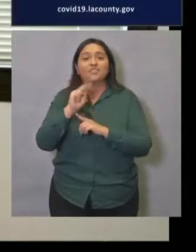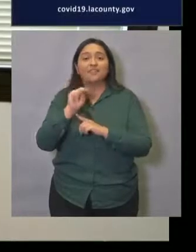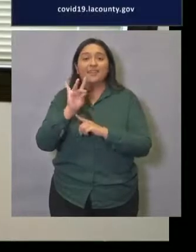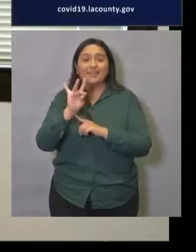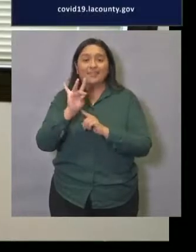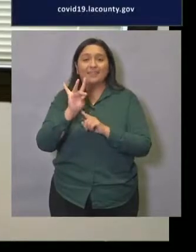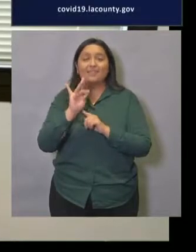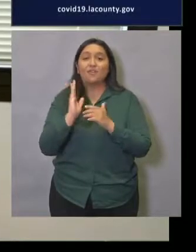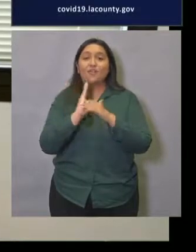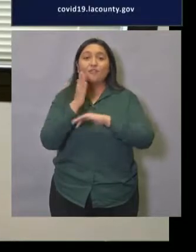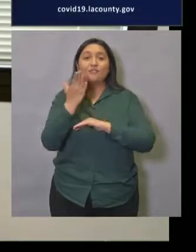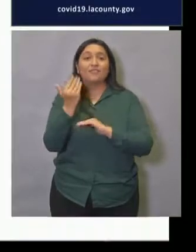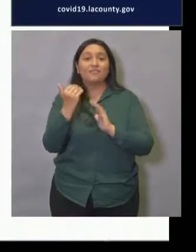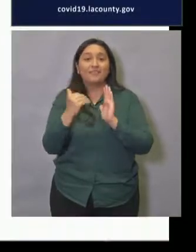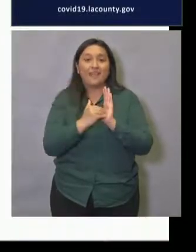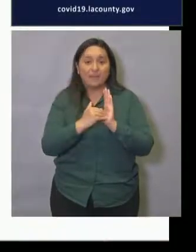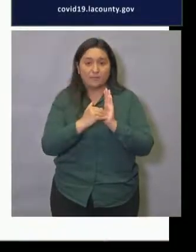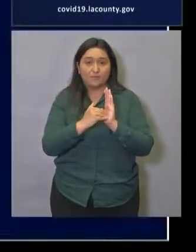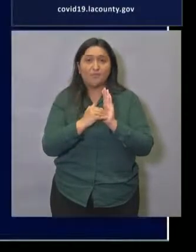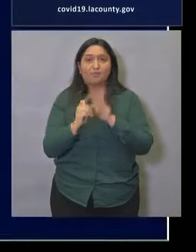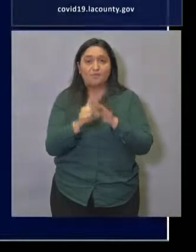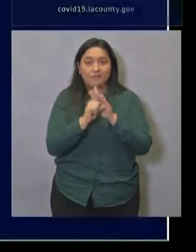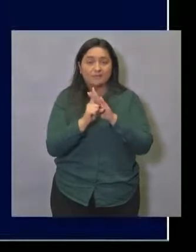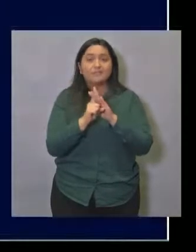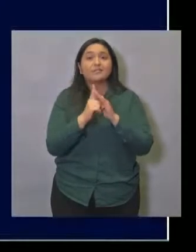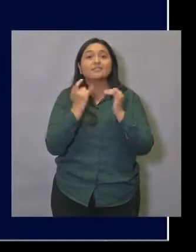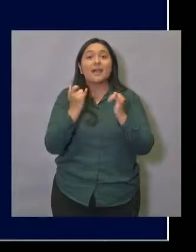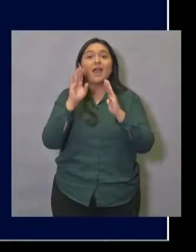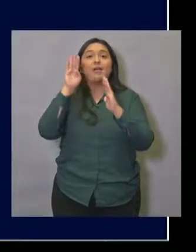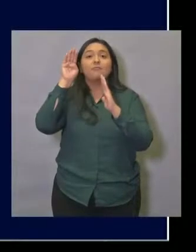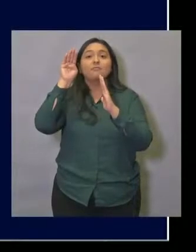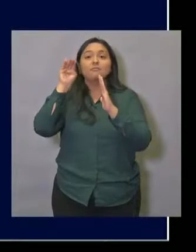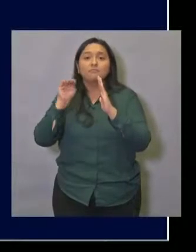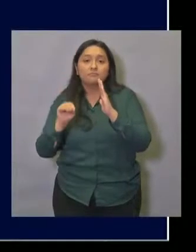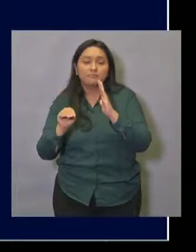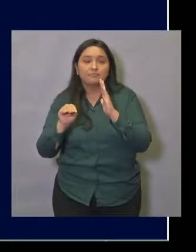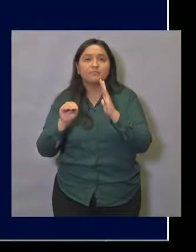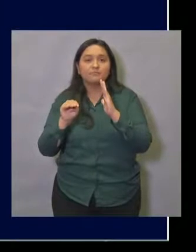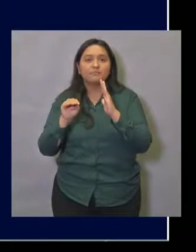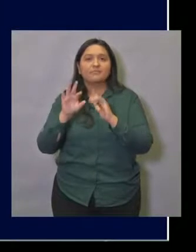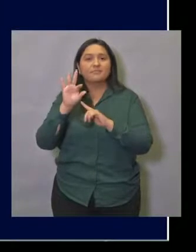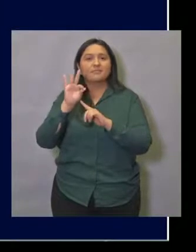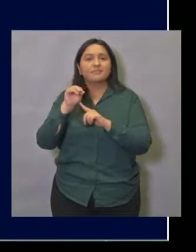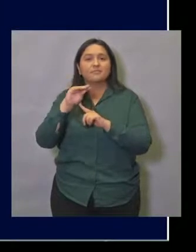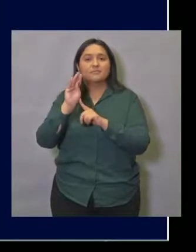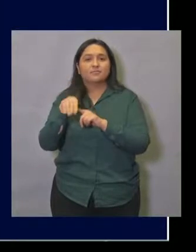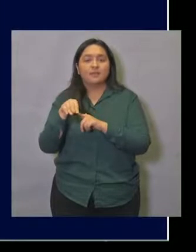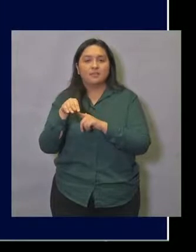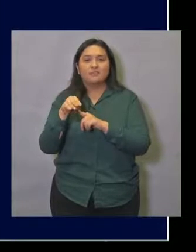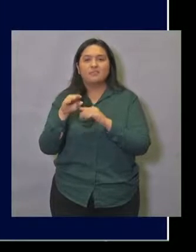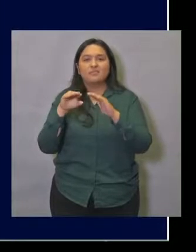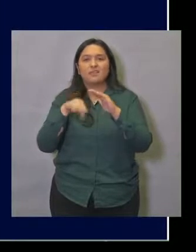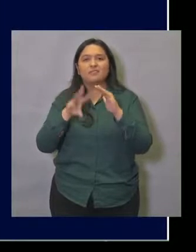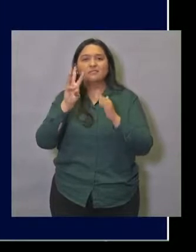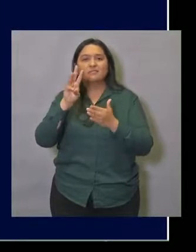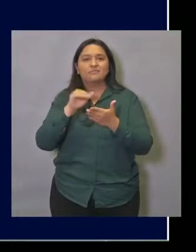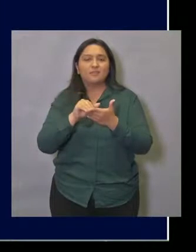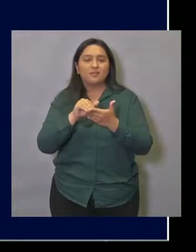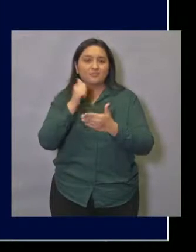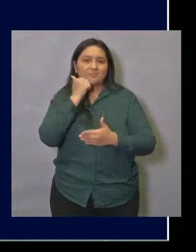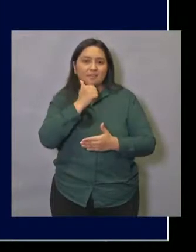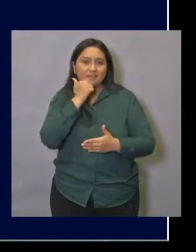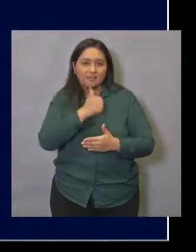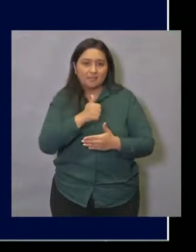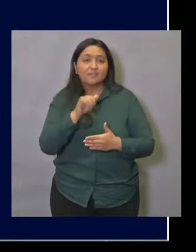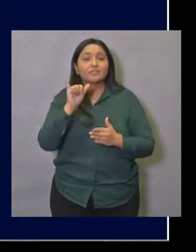casos y ahora se ha reducido en un 90% a 1,600 por día. Dado que ese número es el